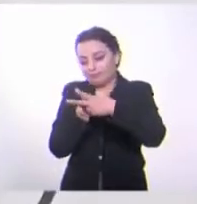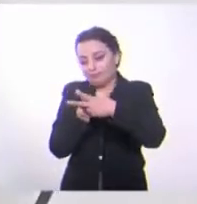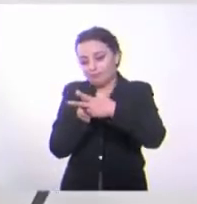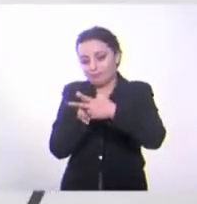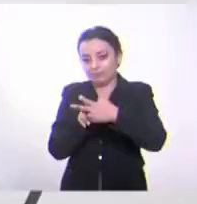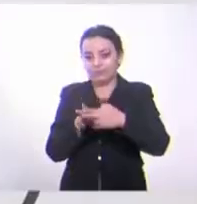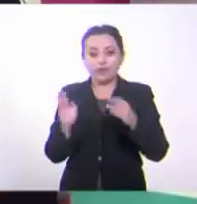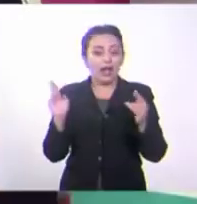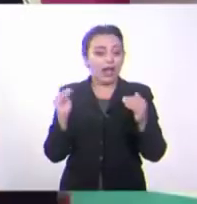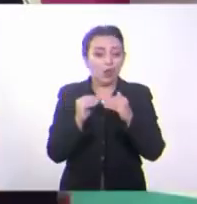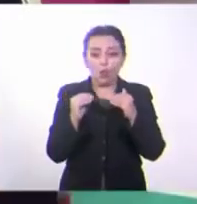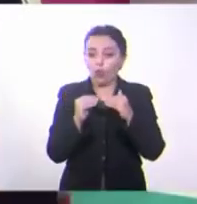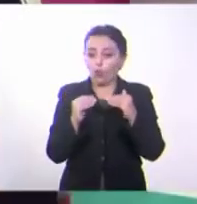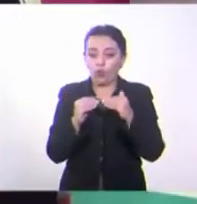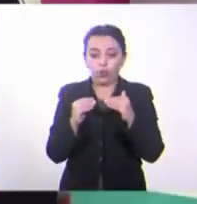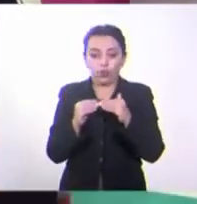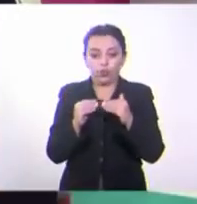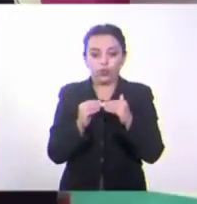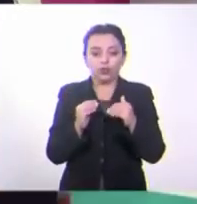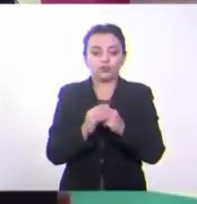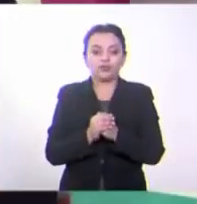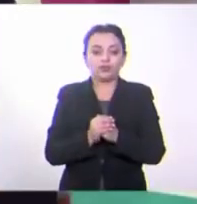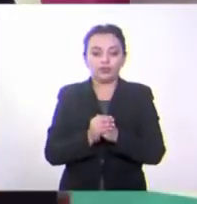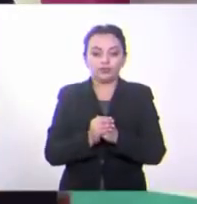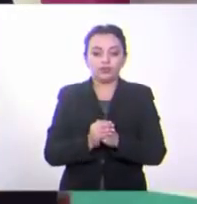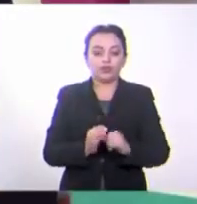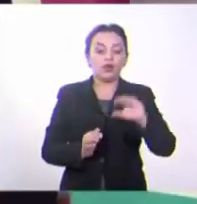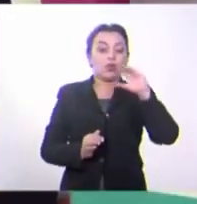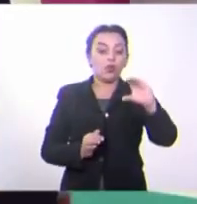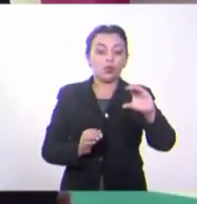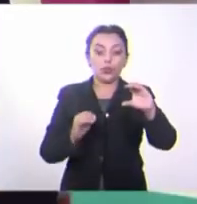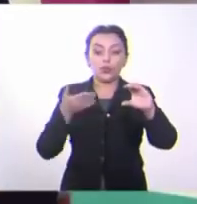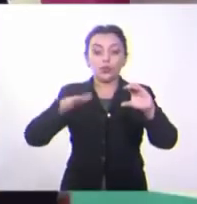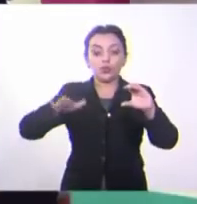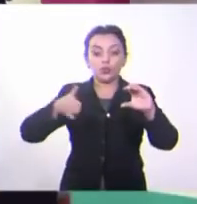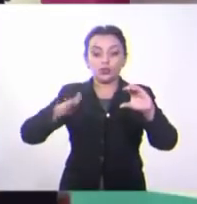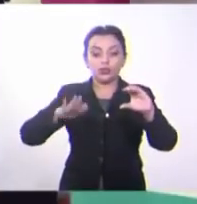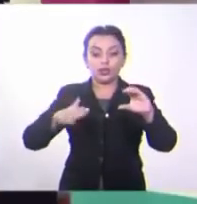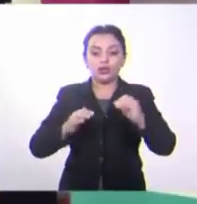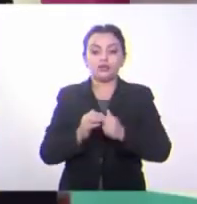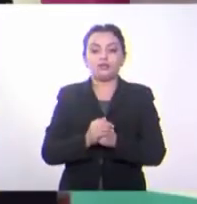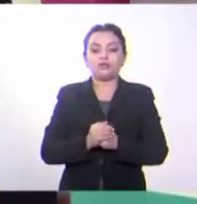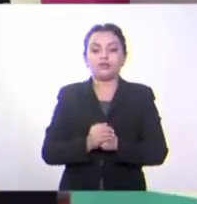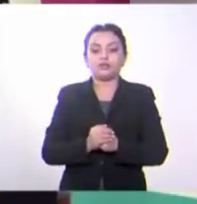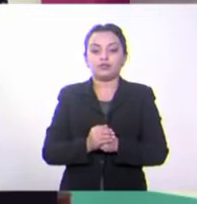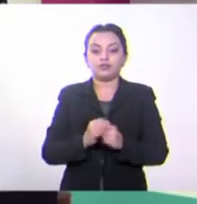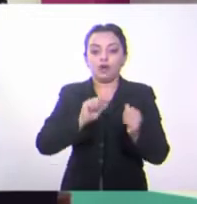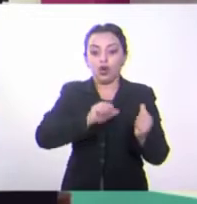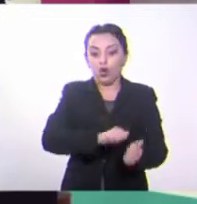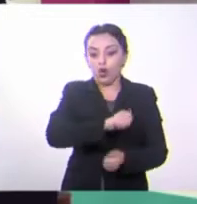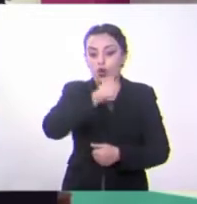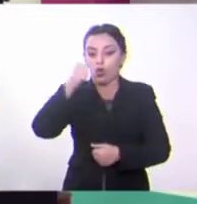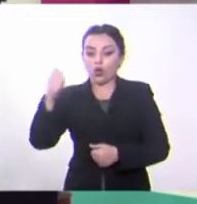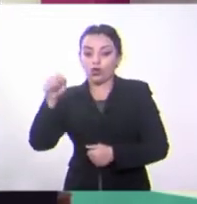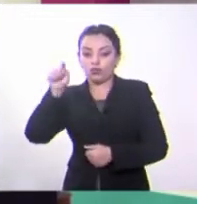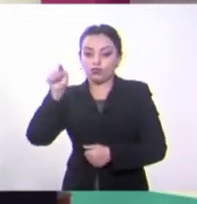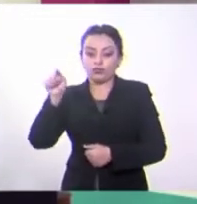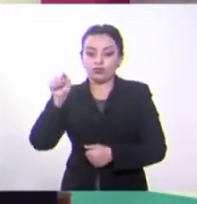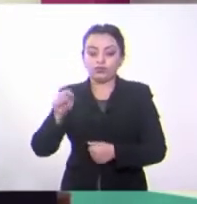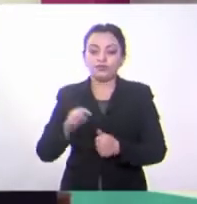Sí. Podemos utilizar este triángulo para compararlo con el triángulo que tú tienes ahí y así